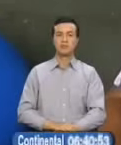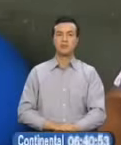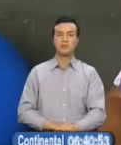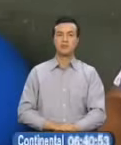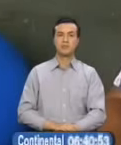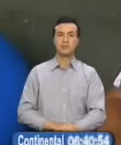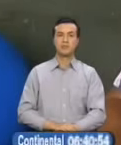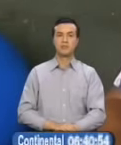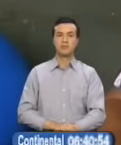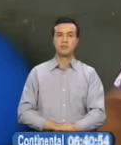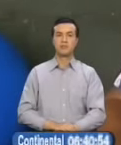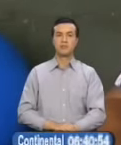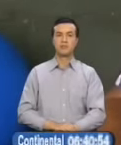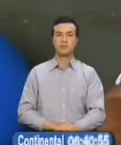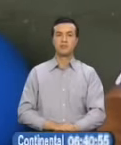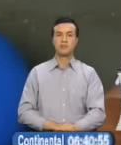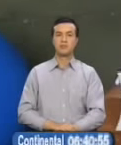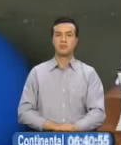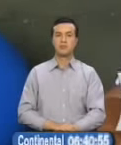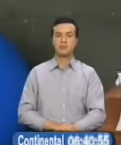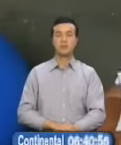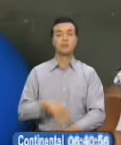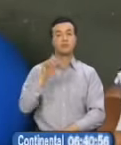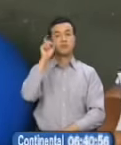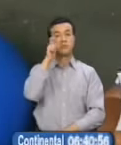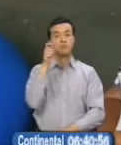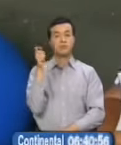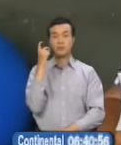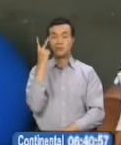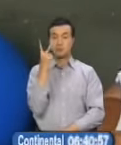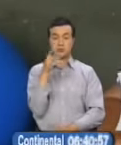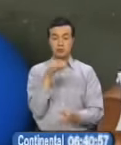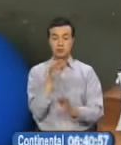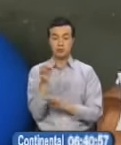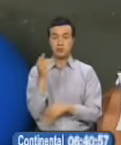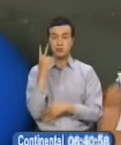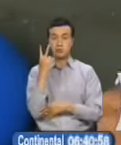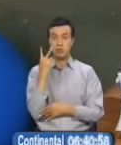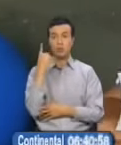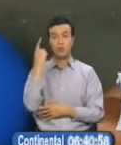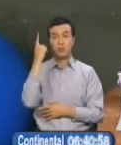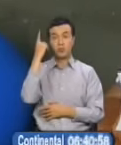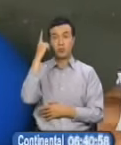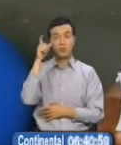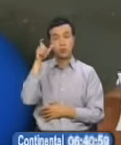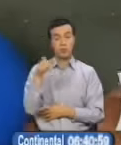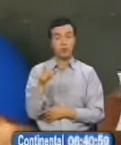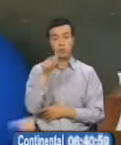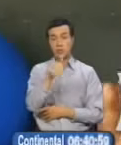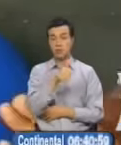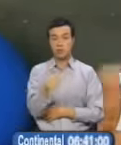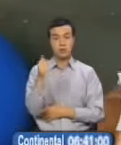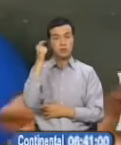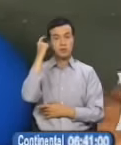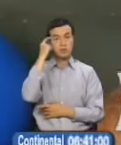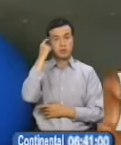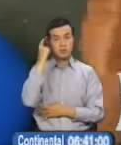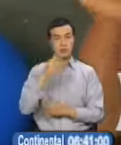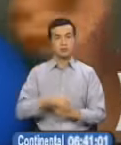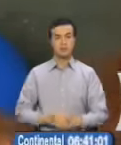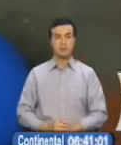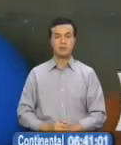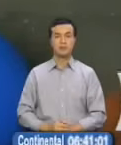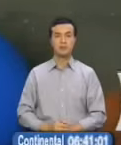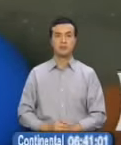Lo fundamental es que las veedurías se activan de dos maneras. Una, porque por iniciativa de la ciudadanía